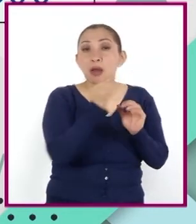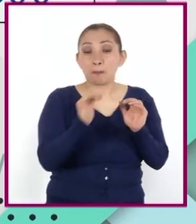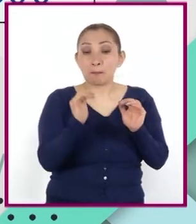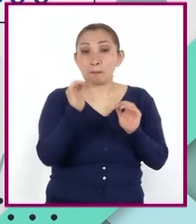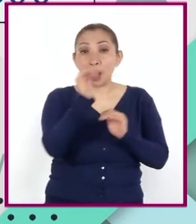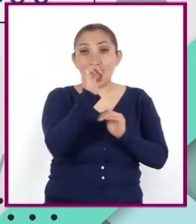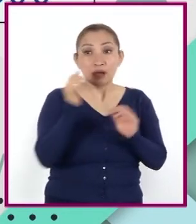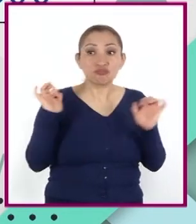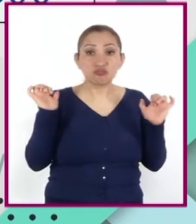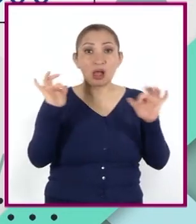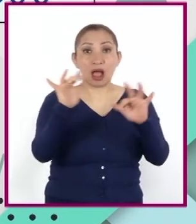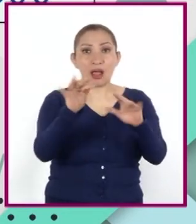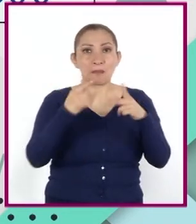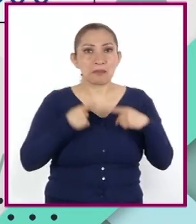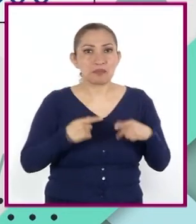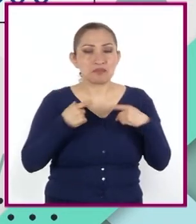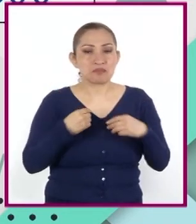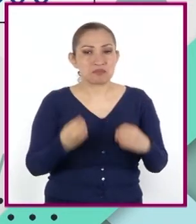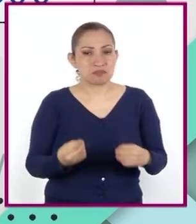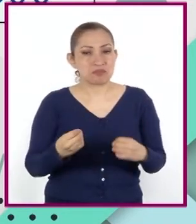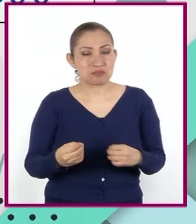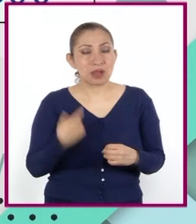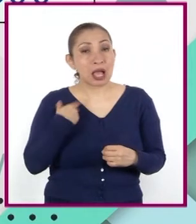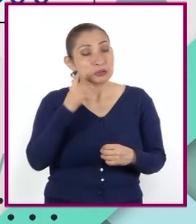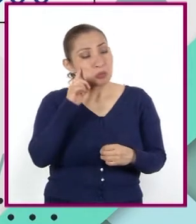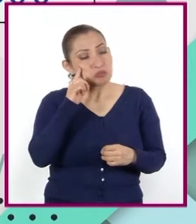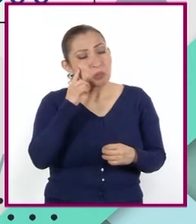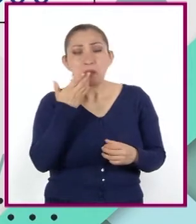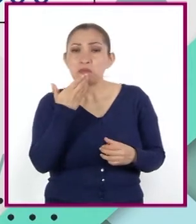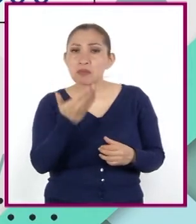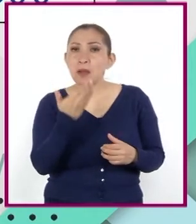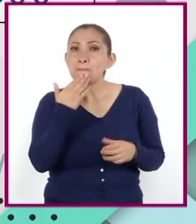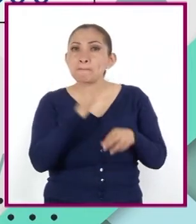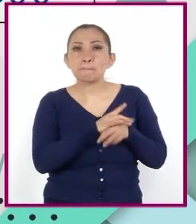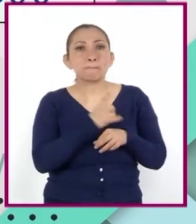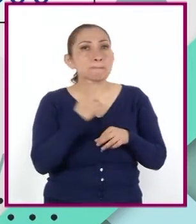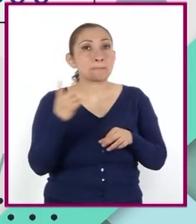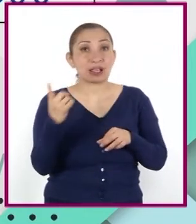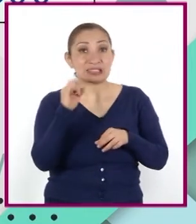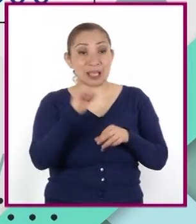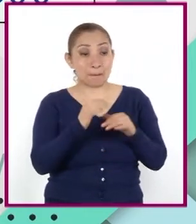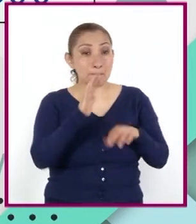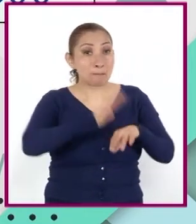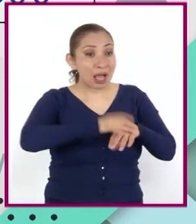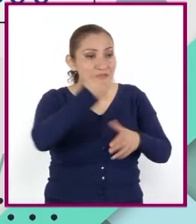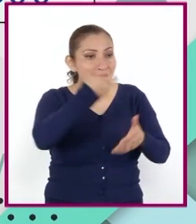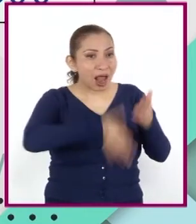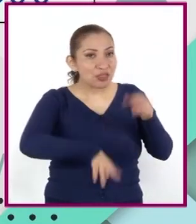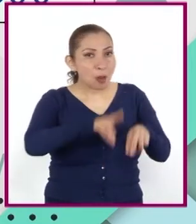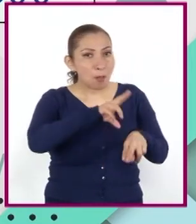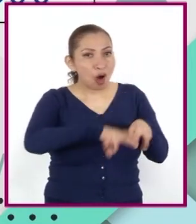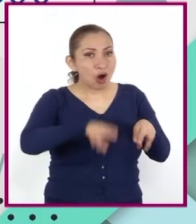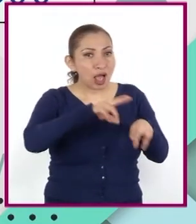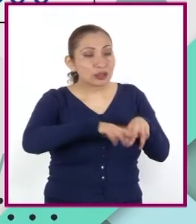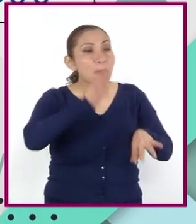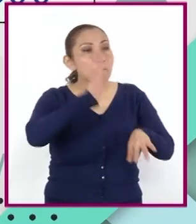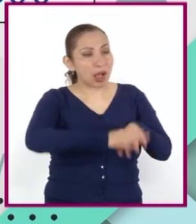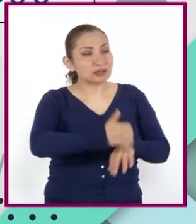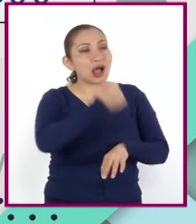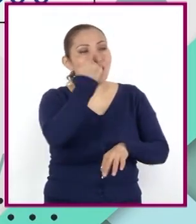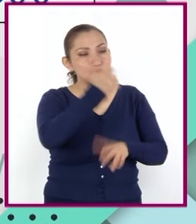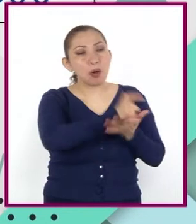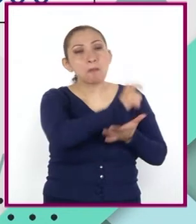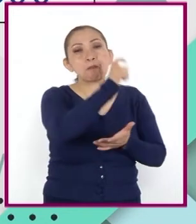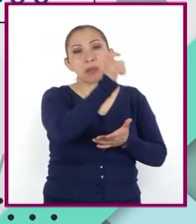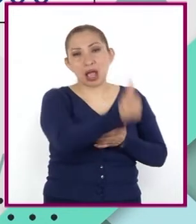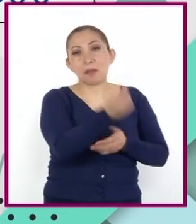de la asistencia. Esto es de esperarse, debido a que, si es más barata la entrada, más alumnos podrán pagar